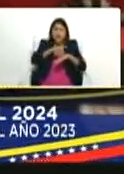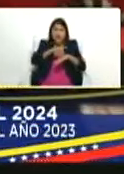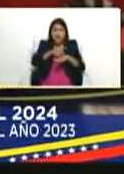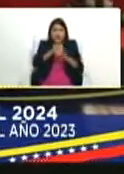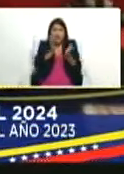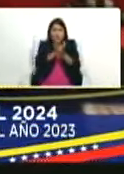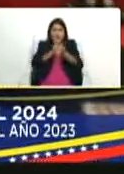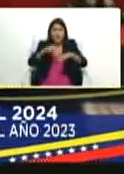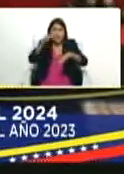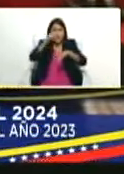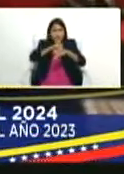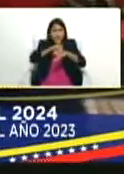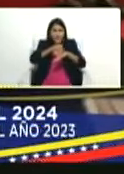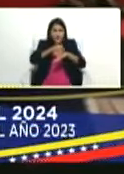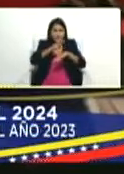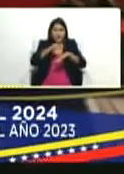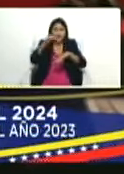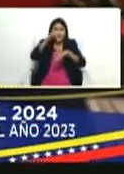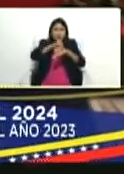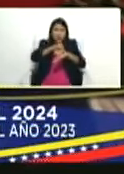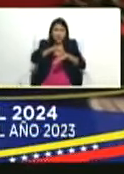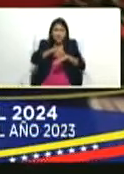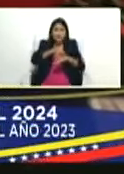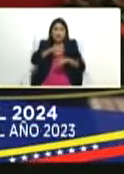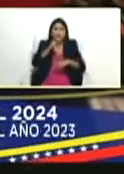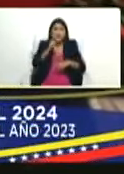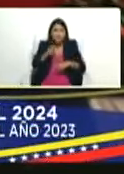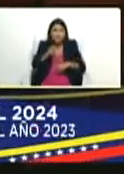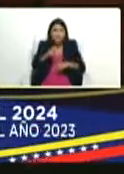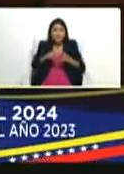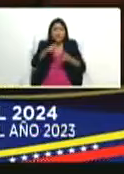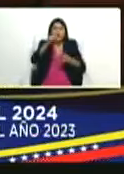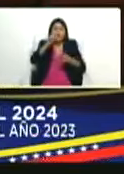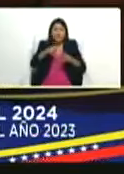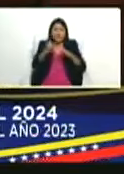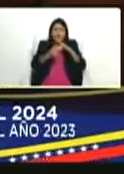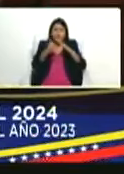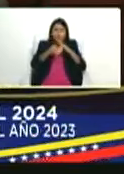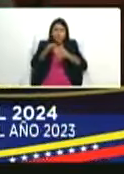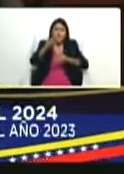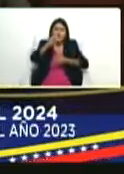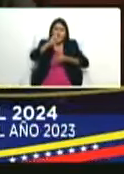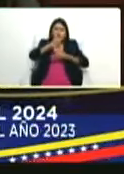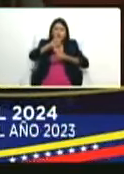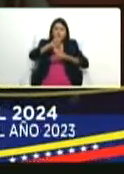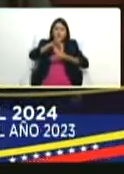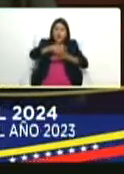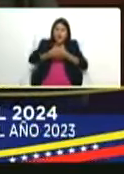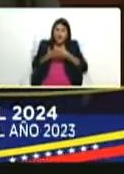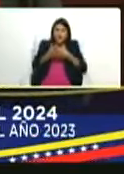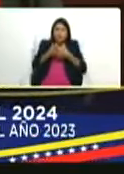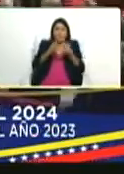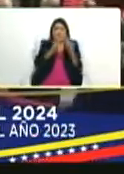Escuela Nacional de la Magistratura, y así como el Instituto Iberoamericano.